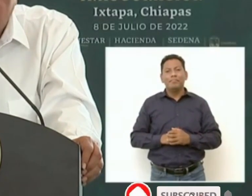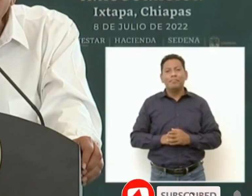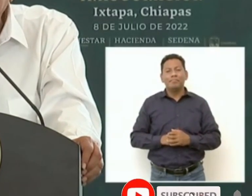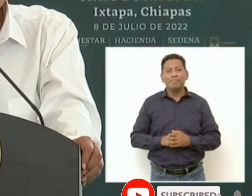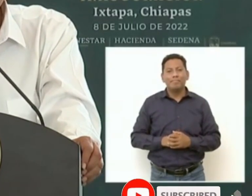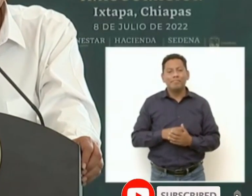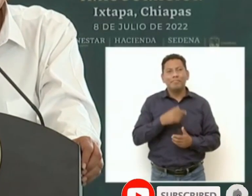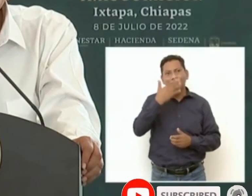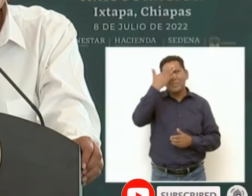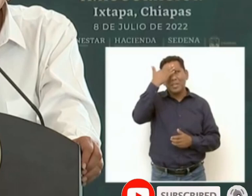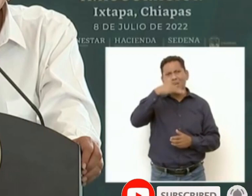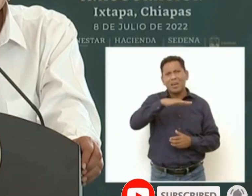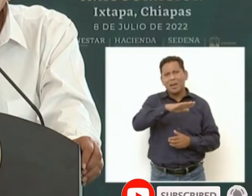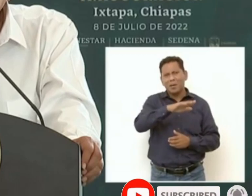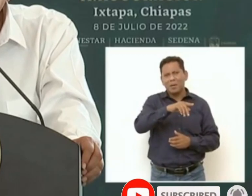sabe